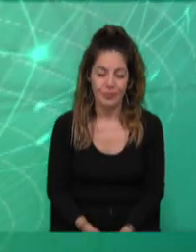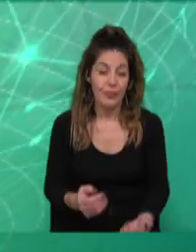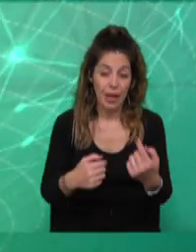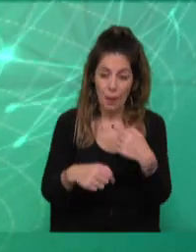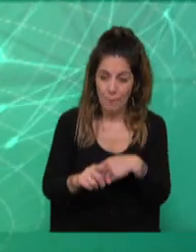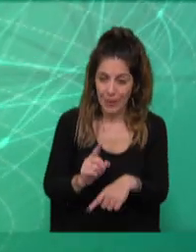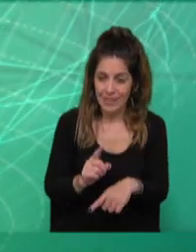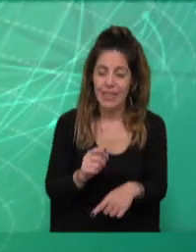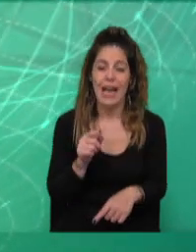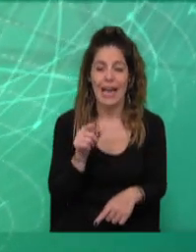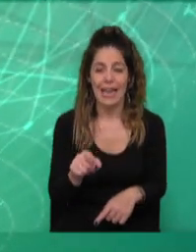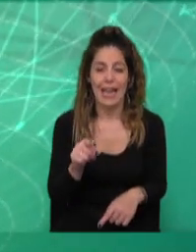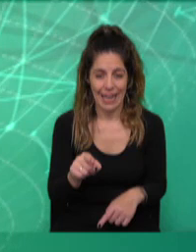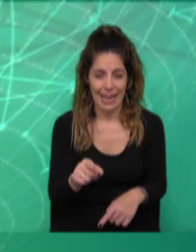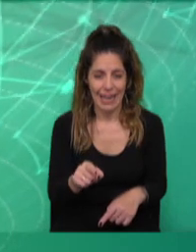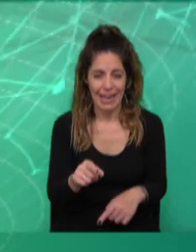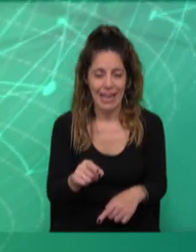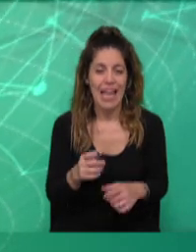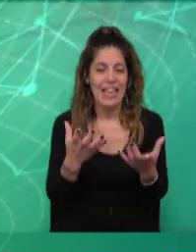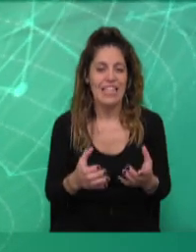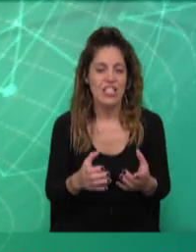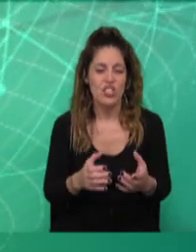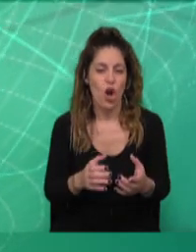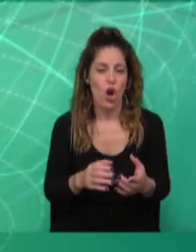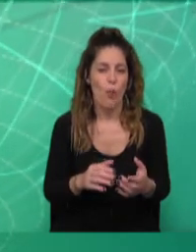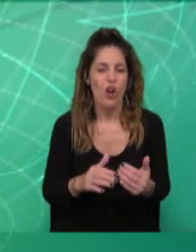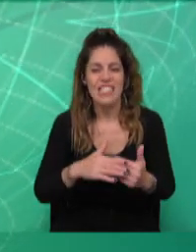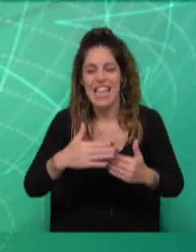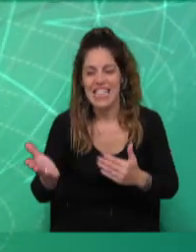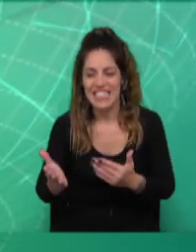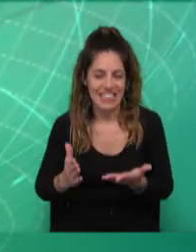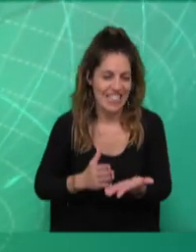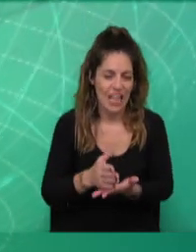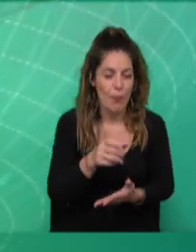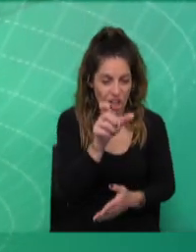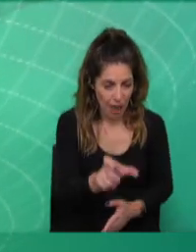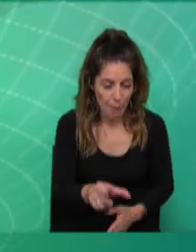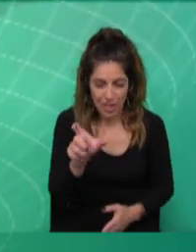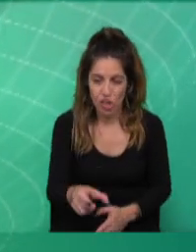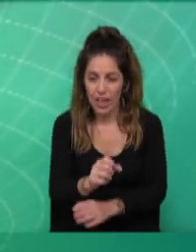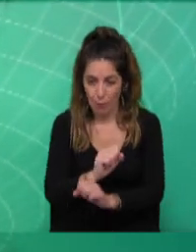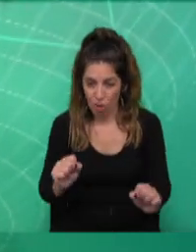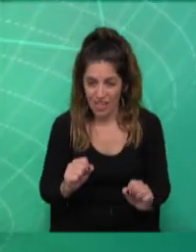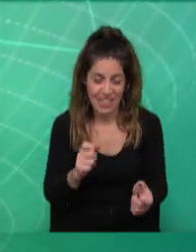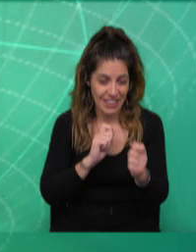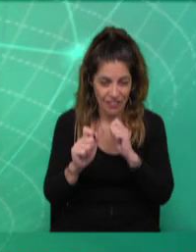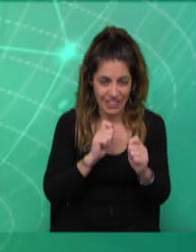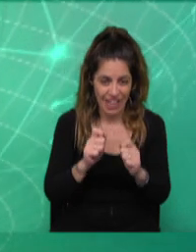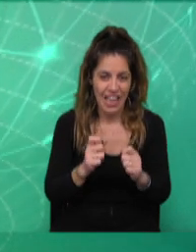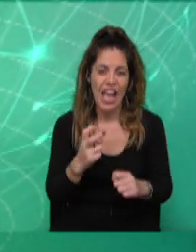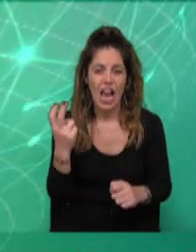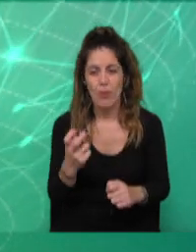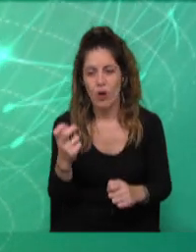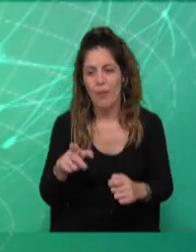a que él intentó como salir un poco de esa línea de la bueno Estas son las personas que puedes entrevistar aún